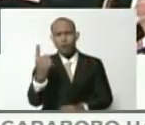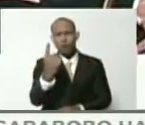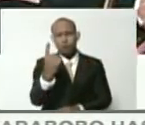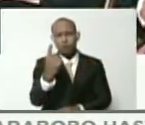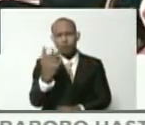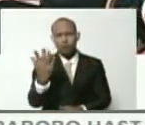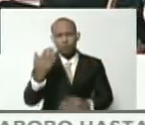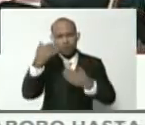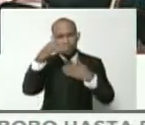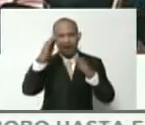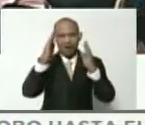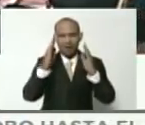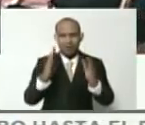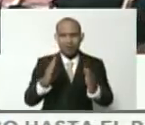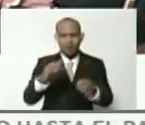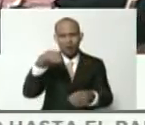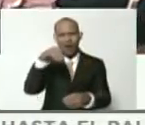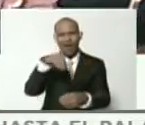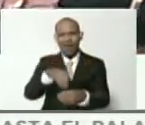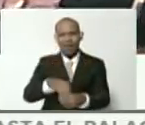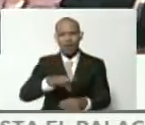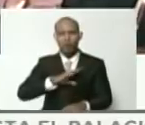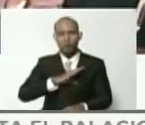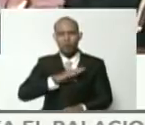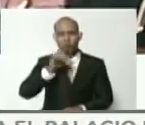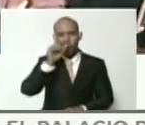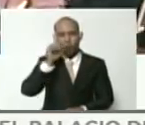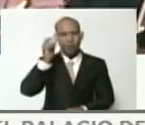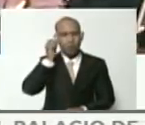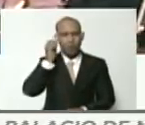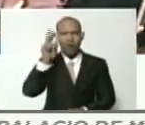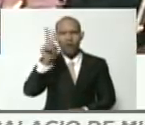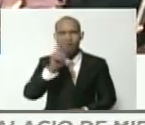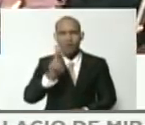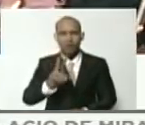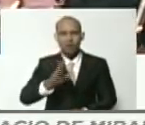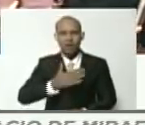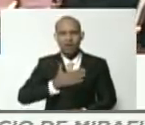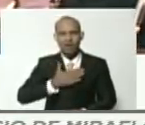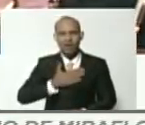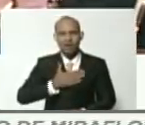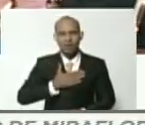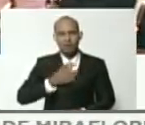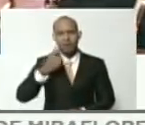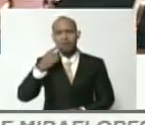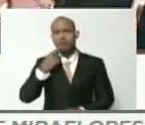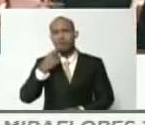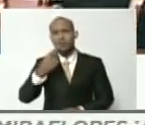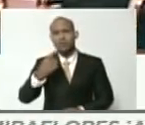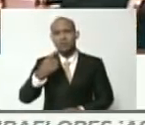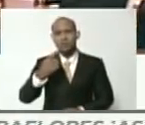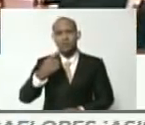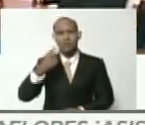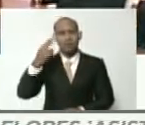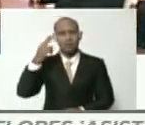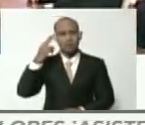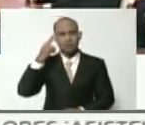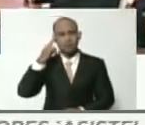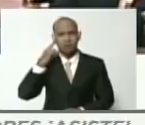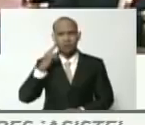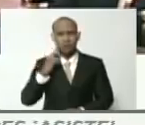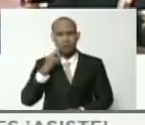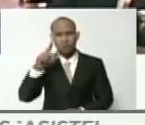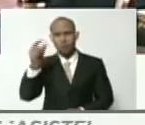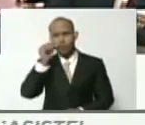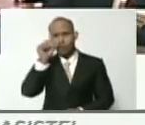es atendiéndolos entre los venezolanos y las venezolanas. Decía el libertador del sur,